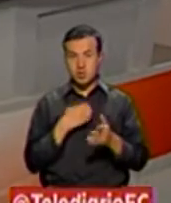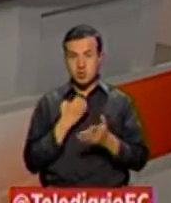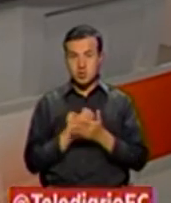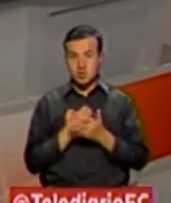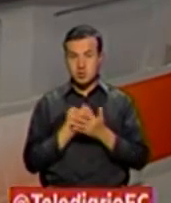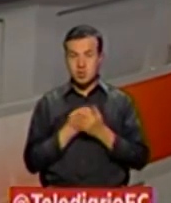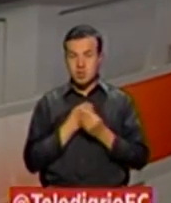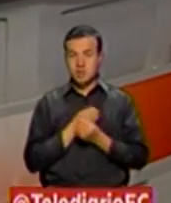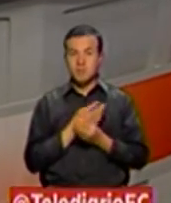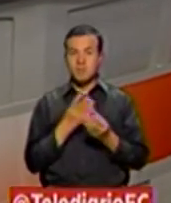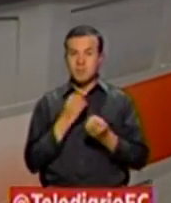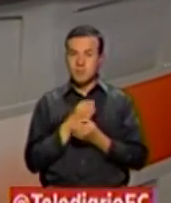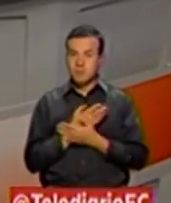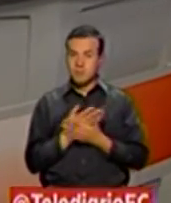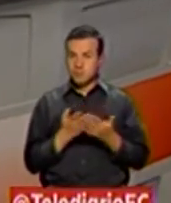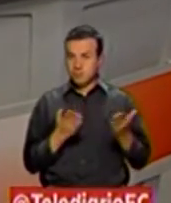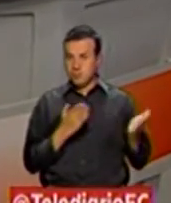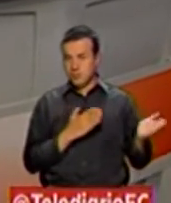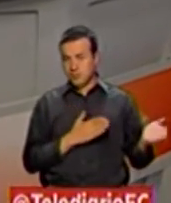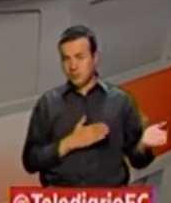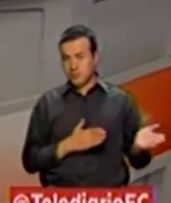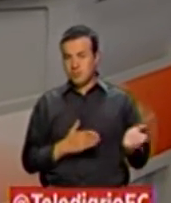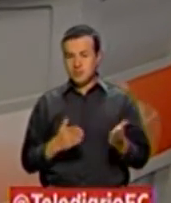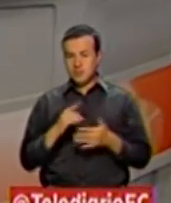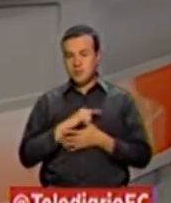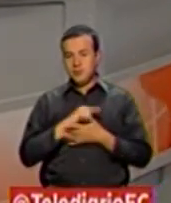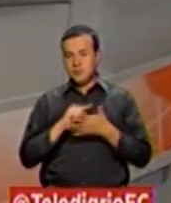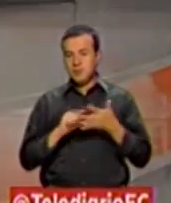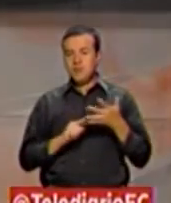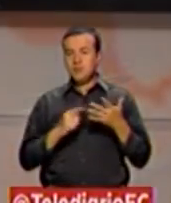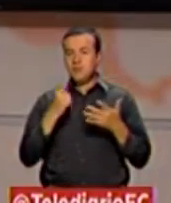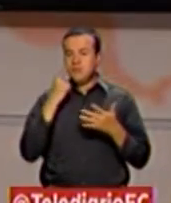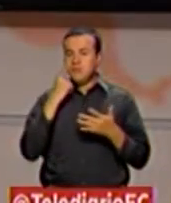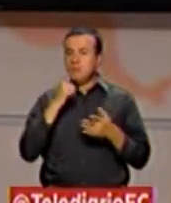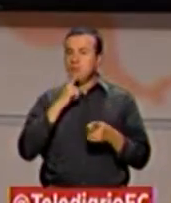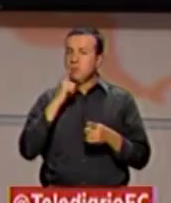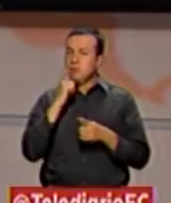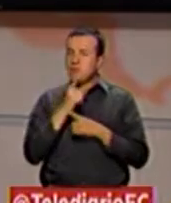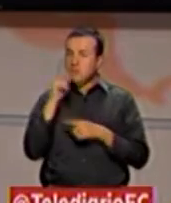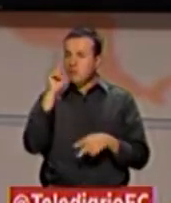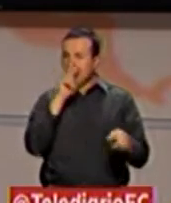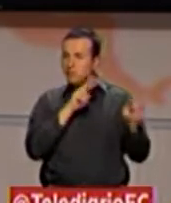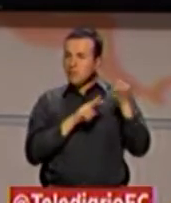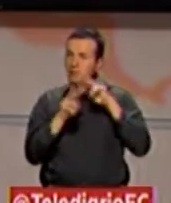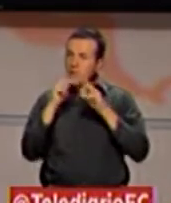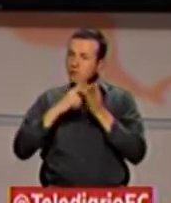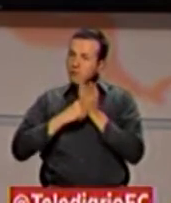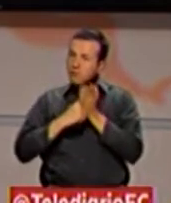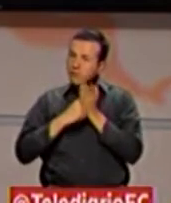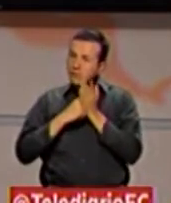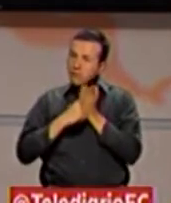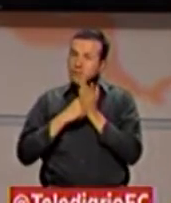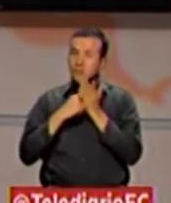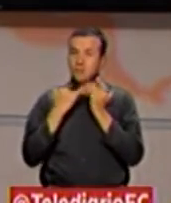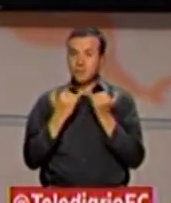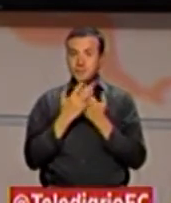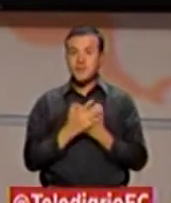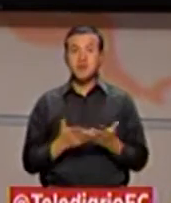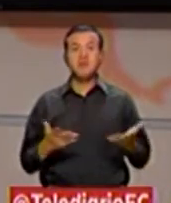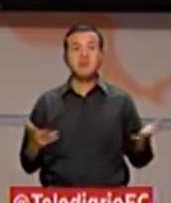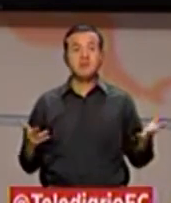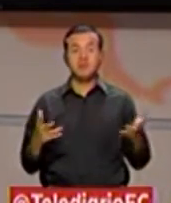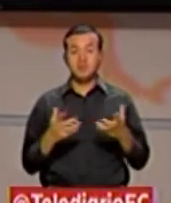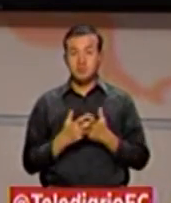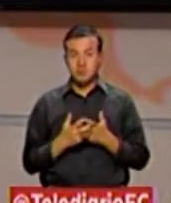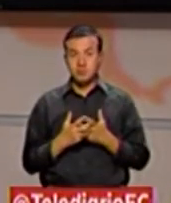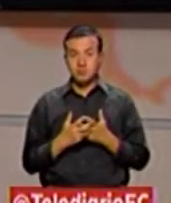que originan también la necesaria intervención y el análisis del debate de que aquí hubo un